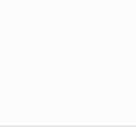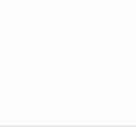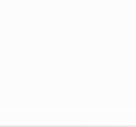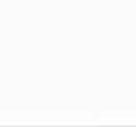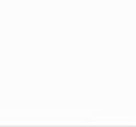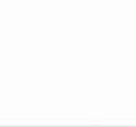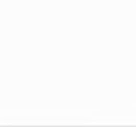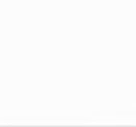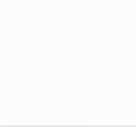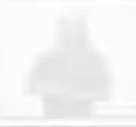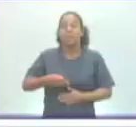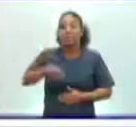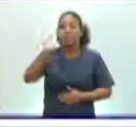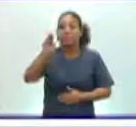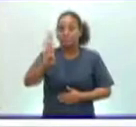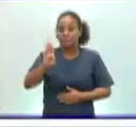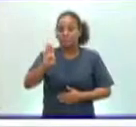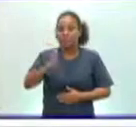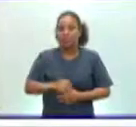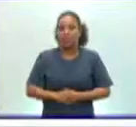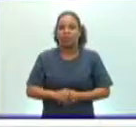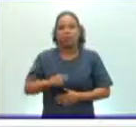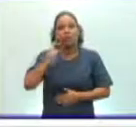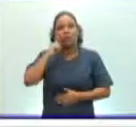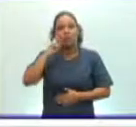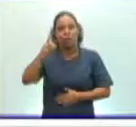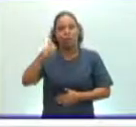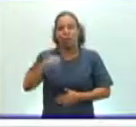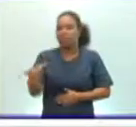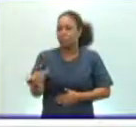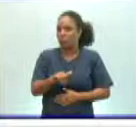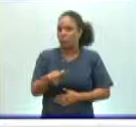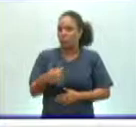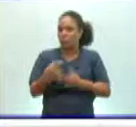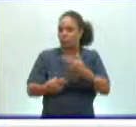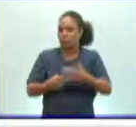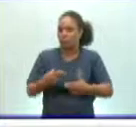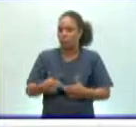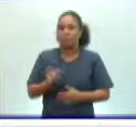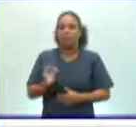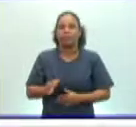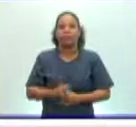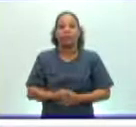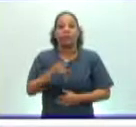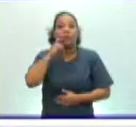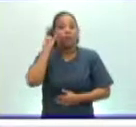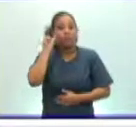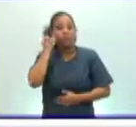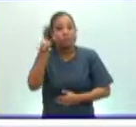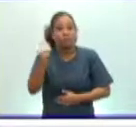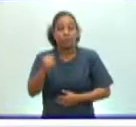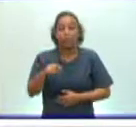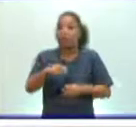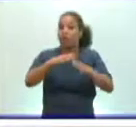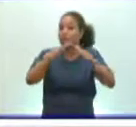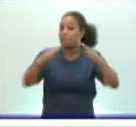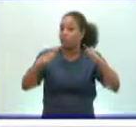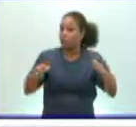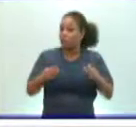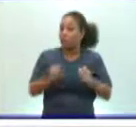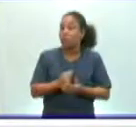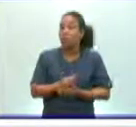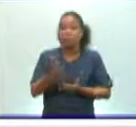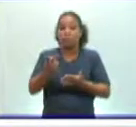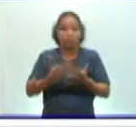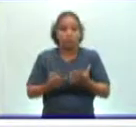El inciso B. Vamos a proceder de igual manera. Vamos a identificar en nuestra figura los segmentos